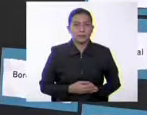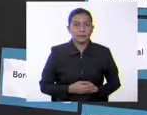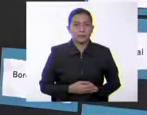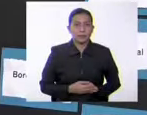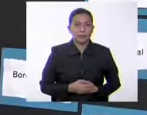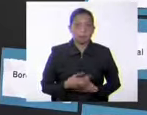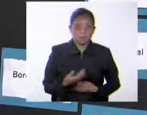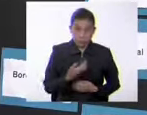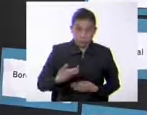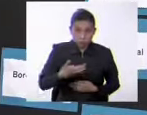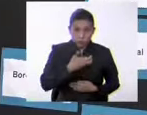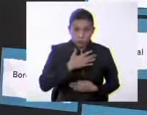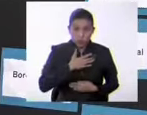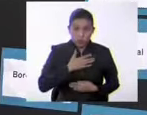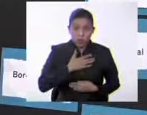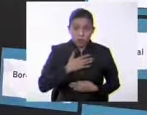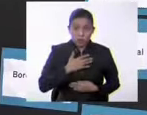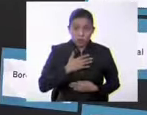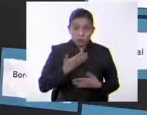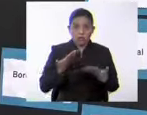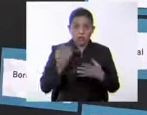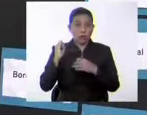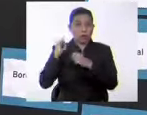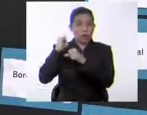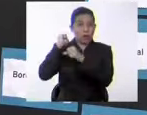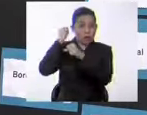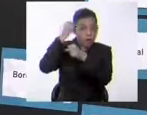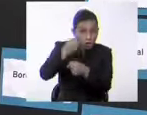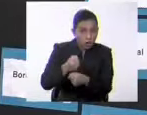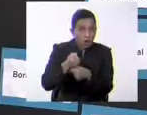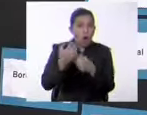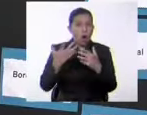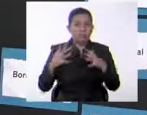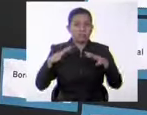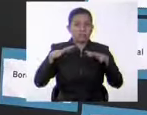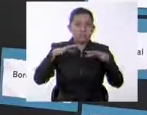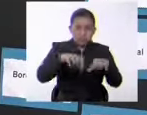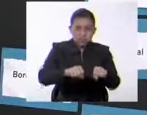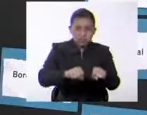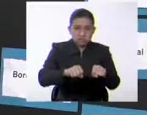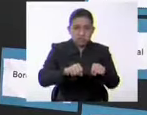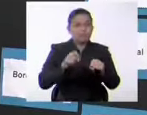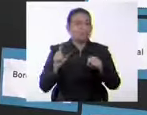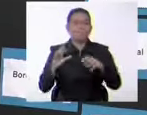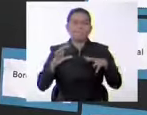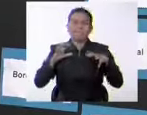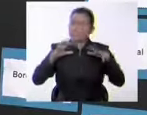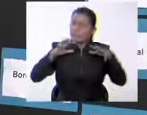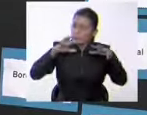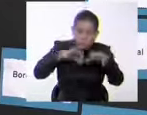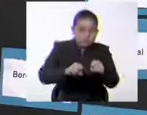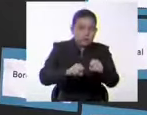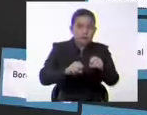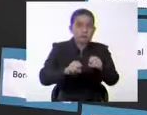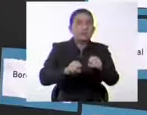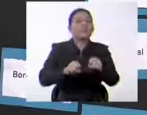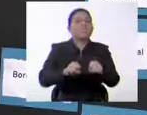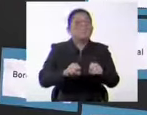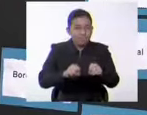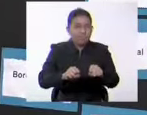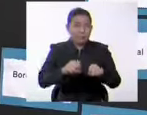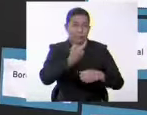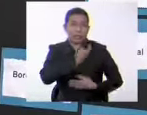si hubo una conquista o si fue una invasión, decirles que fue una invasión española, porque